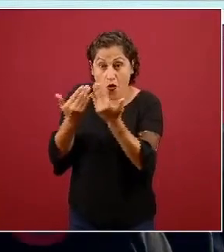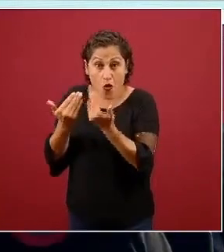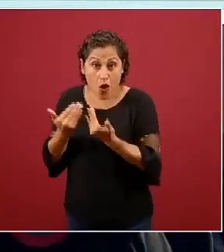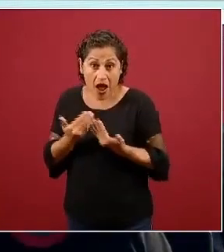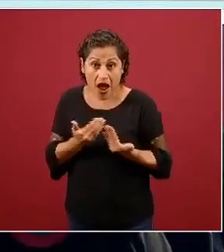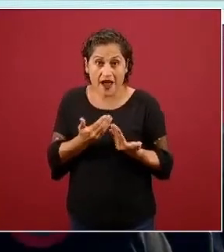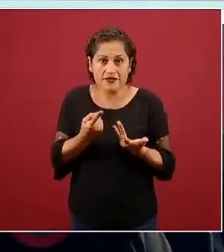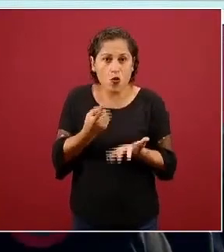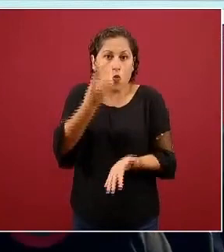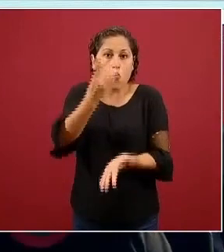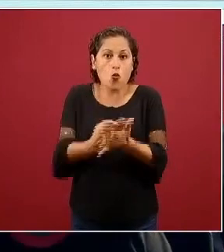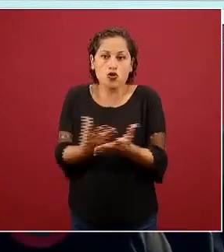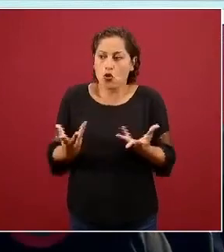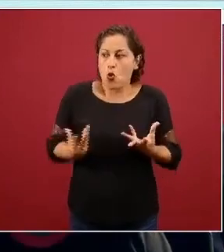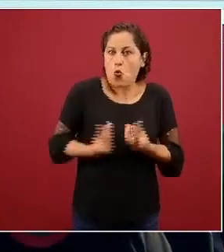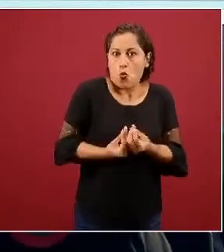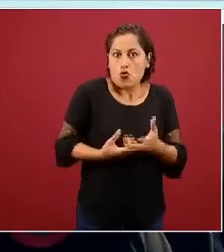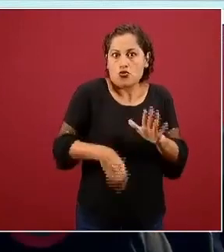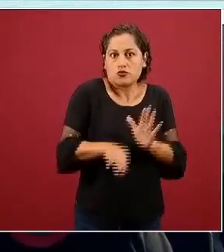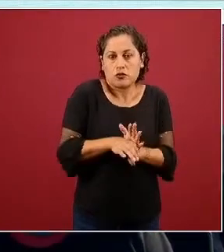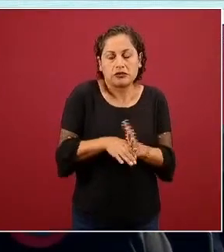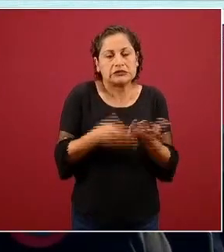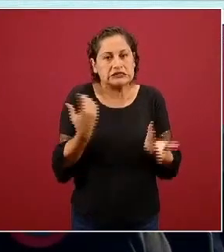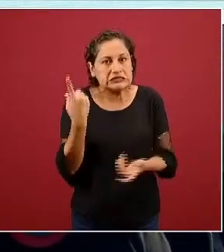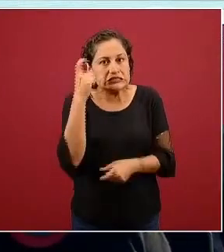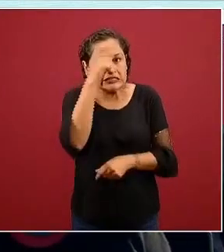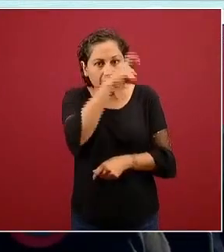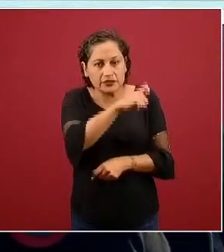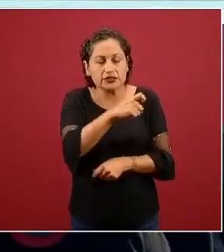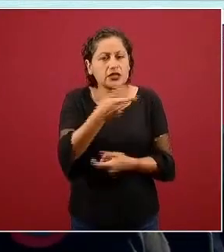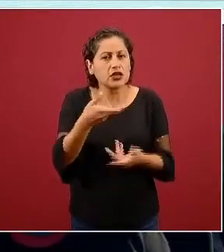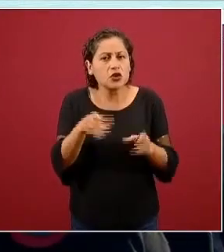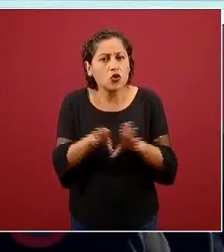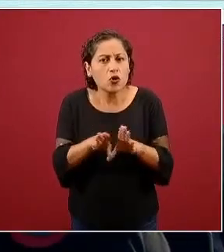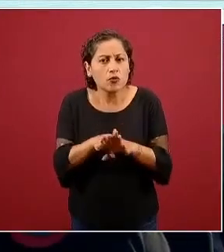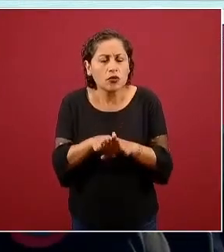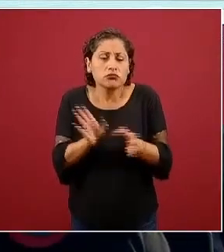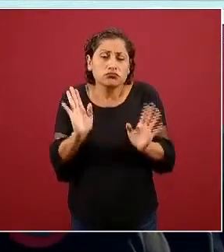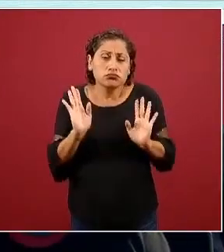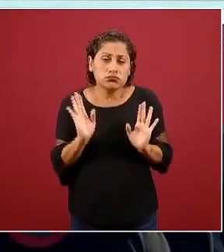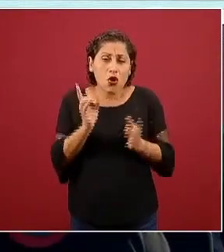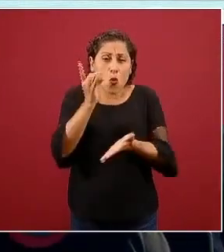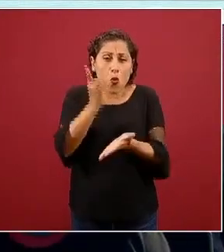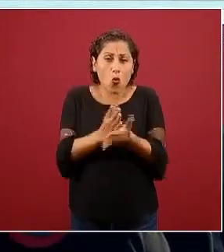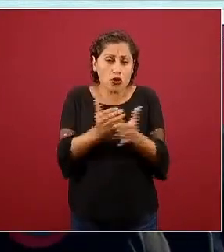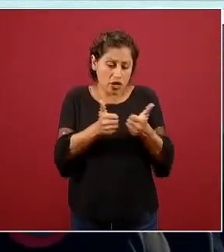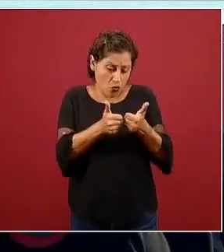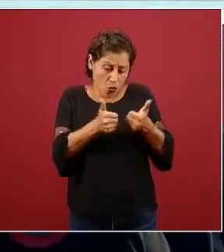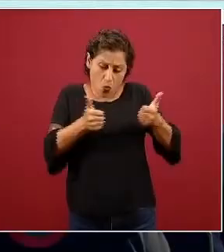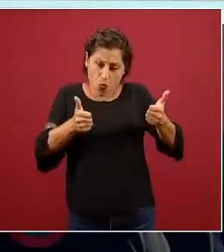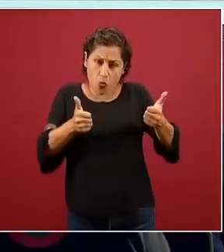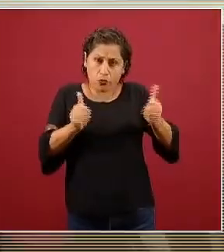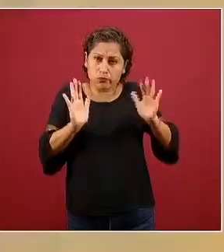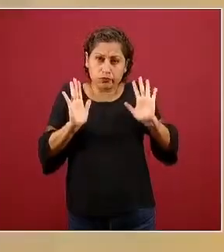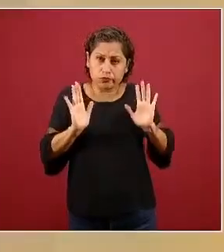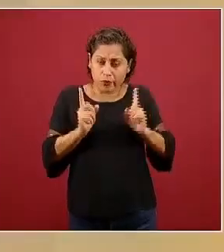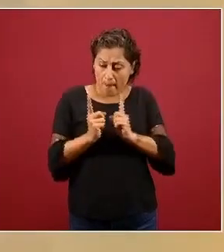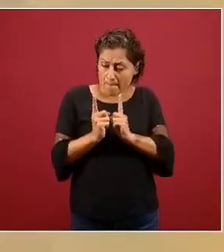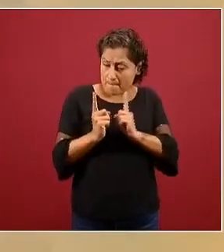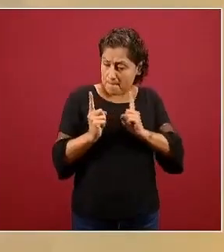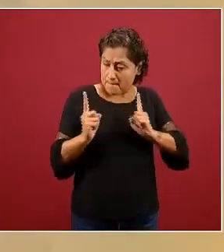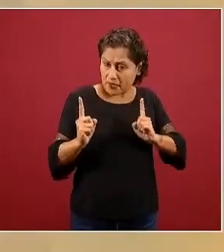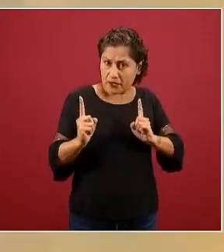alguna habitación. Entonces, en esos casos podemos utilizar el distanciamiento físico. Aunque estemos en el mismo